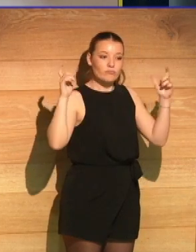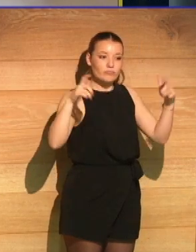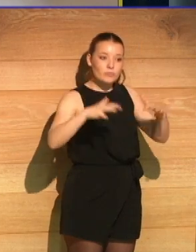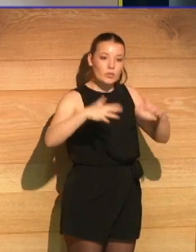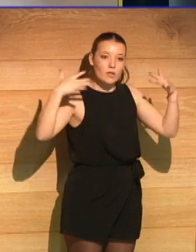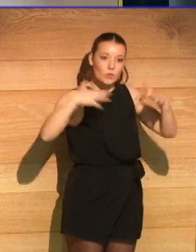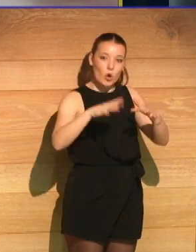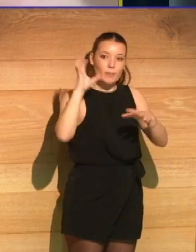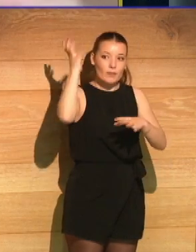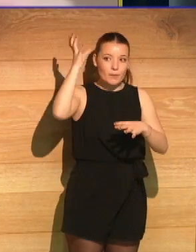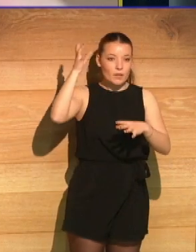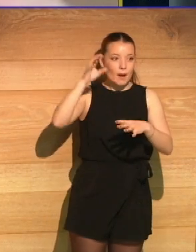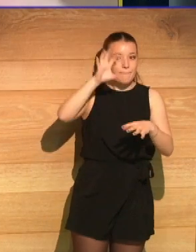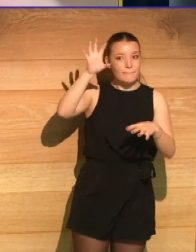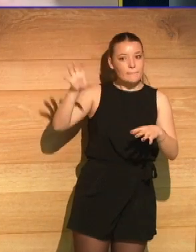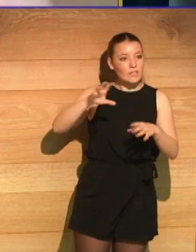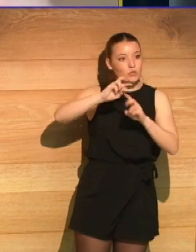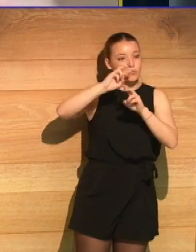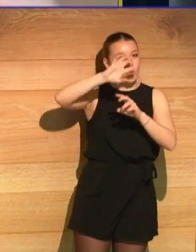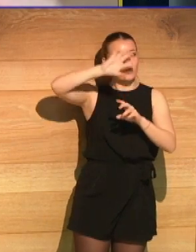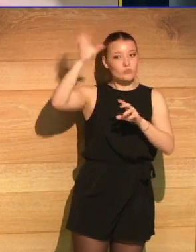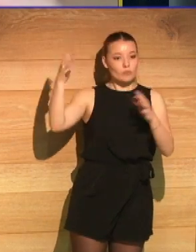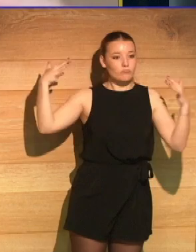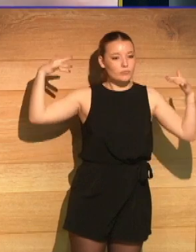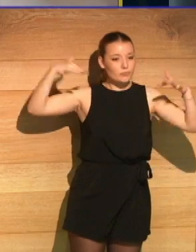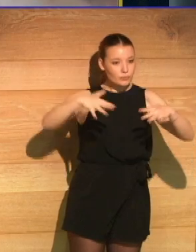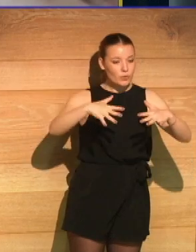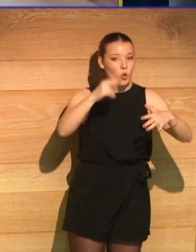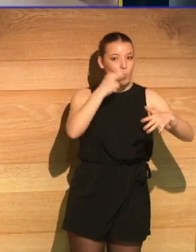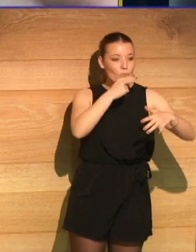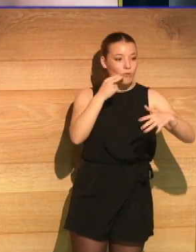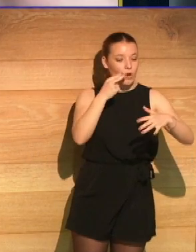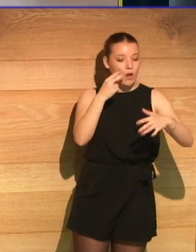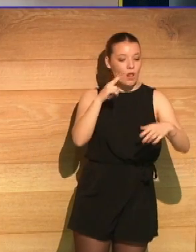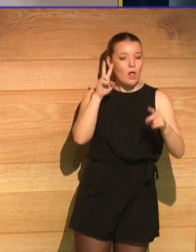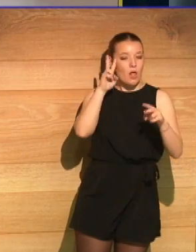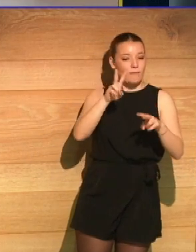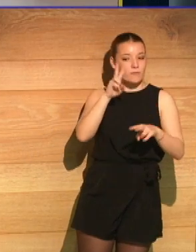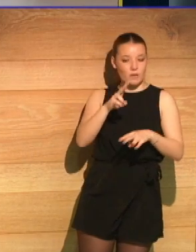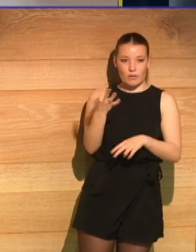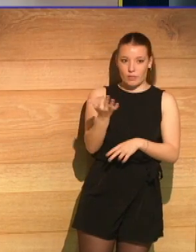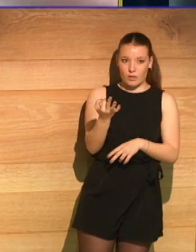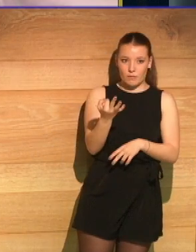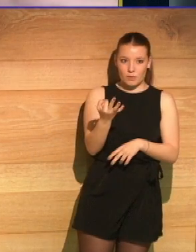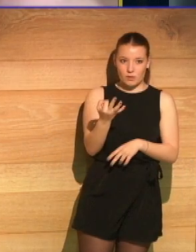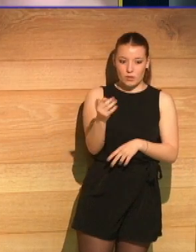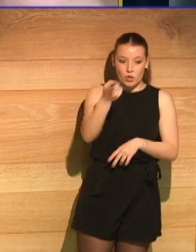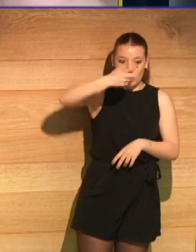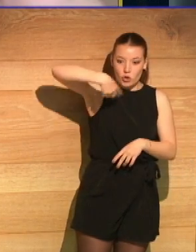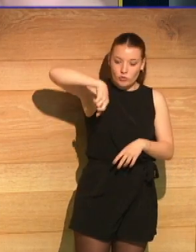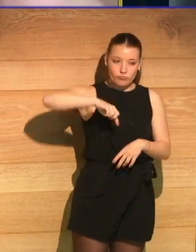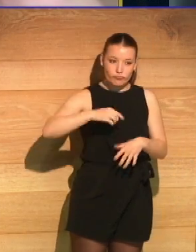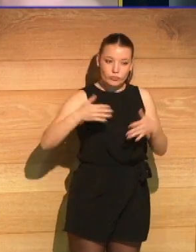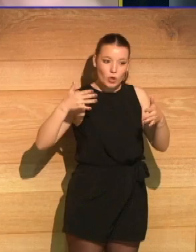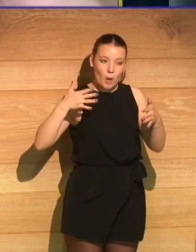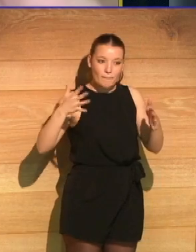que revisar sus compromisos. Así que no hemos llegado a este sitio por nada, hemos llegado porque es la única